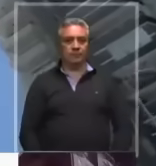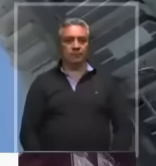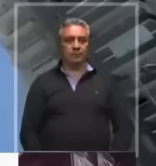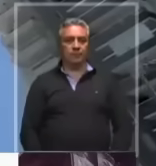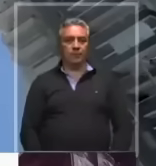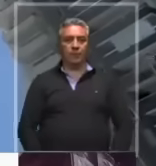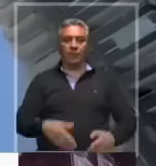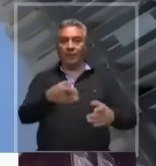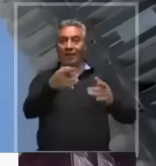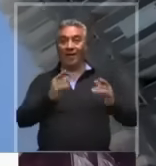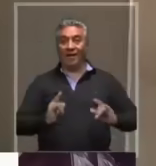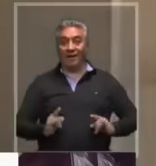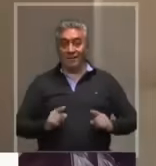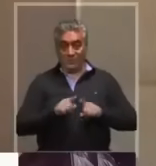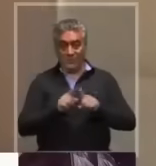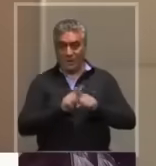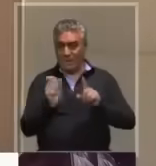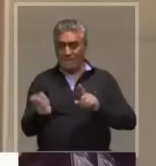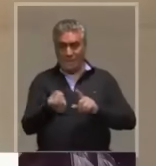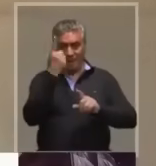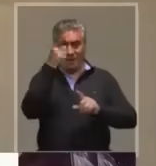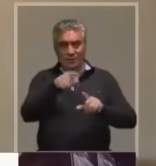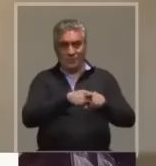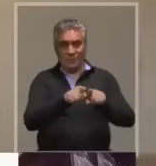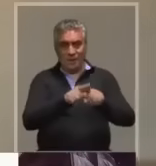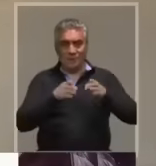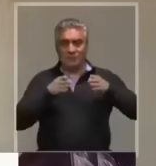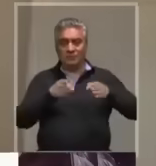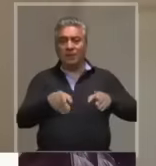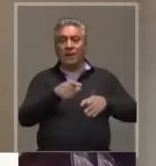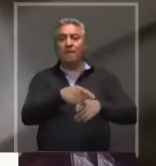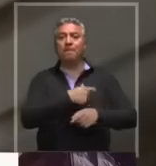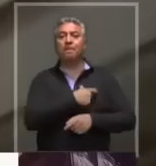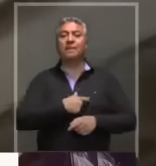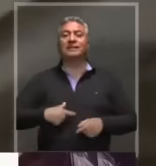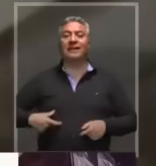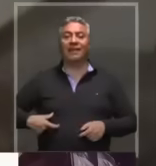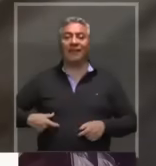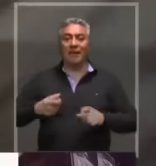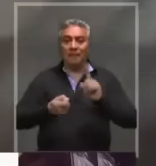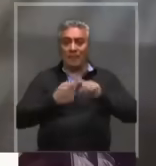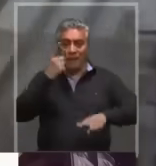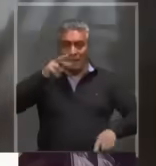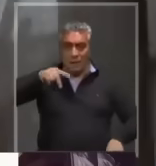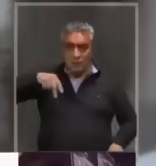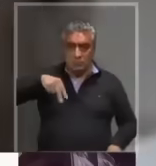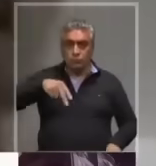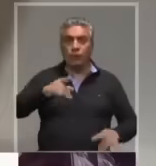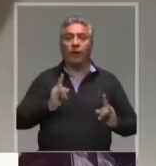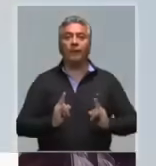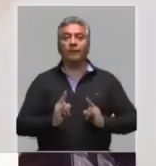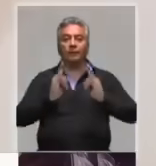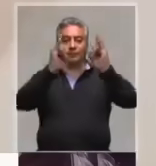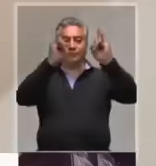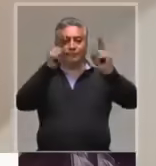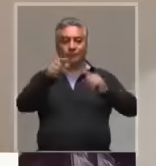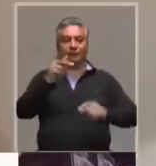Es uno de los primeros ingresos que tiene el presidente del Comité de la Comunidad del ahora tristemente reconocido edificio